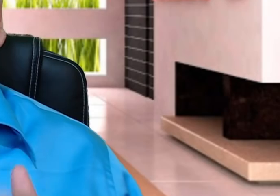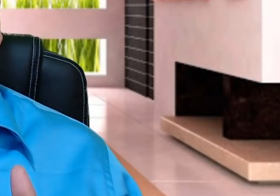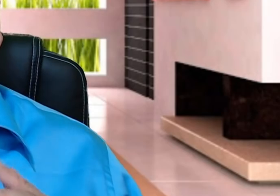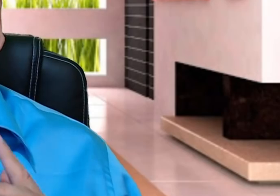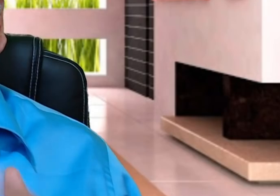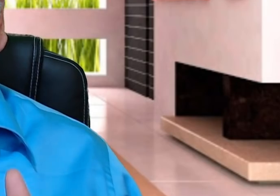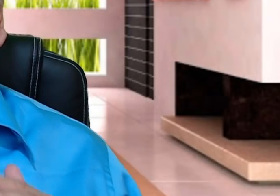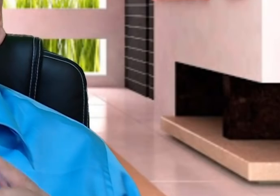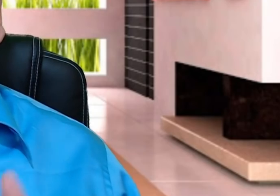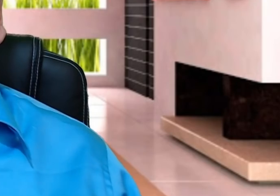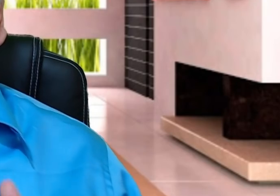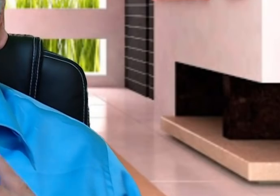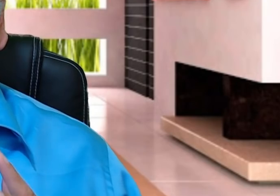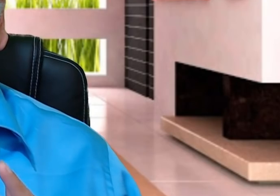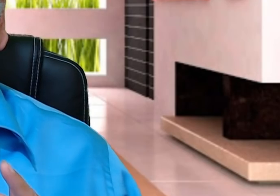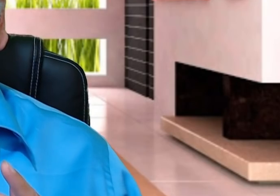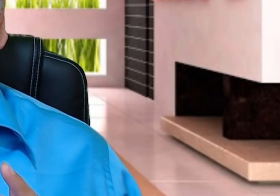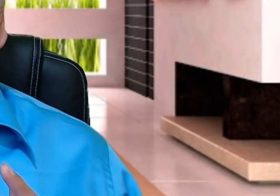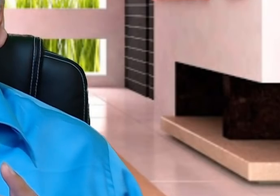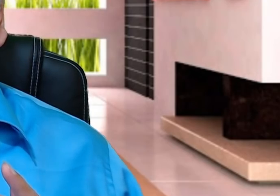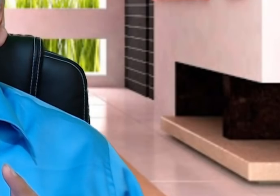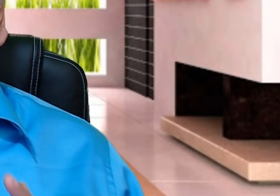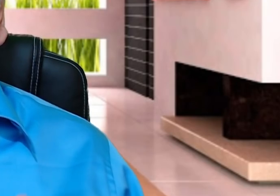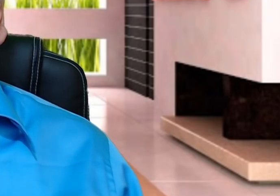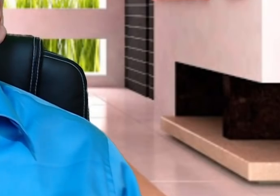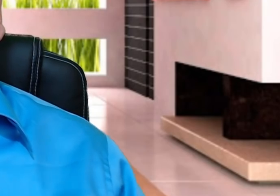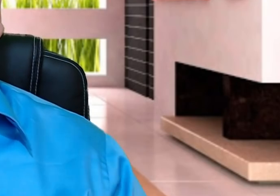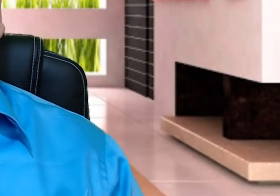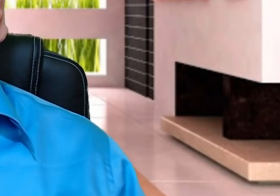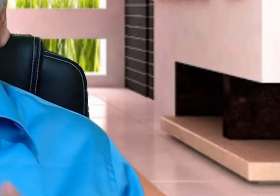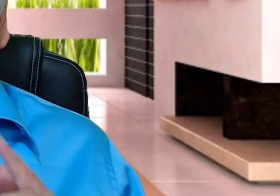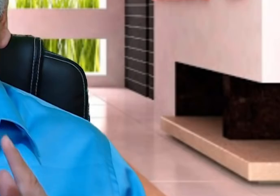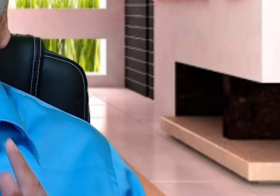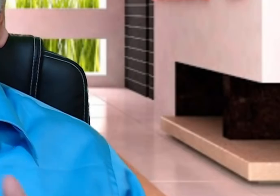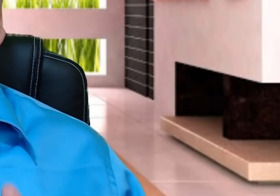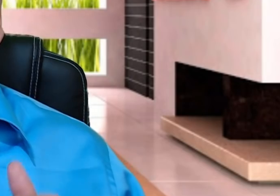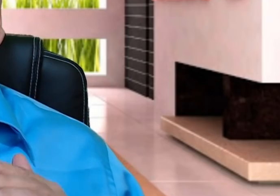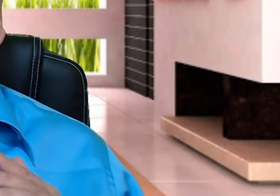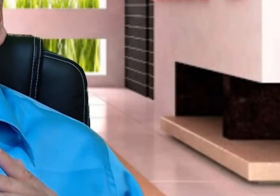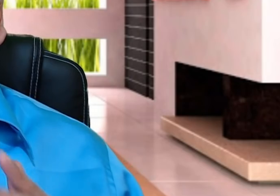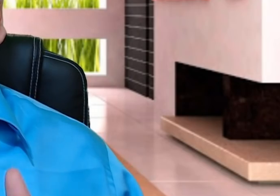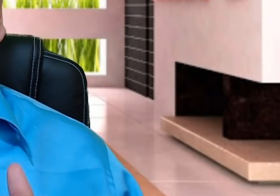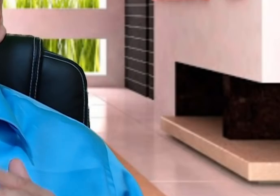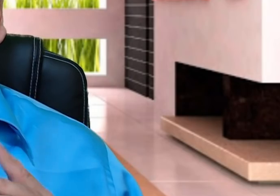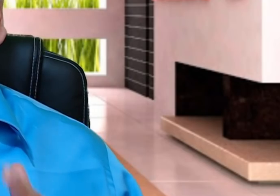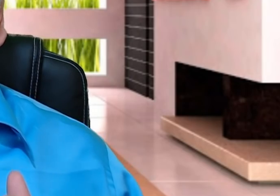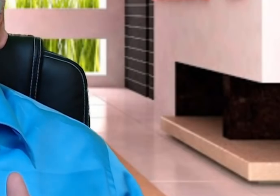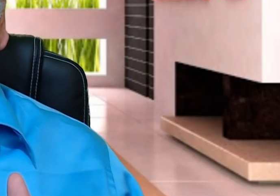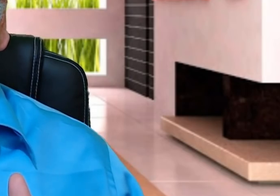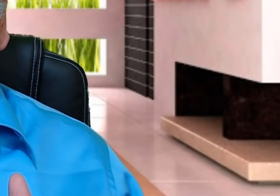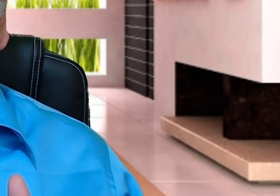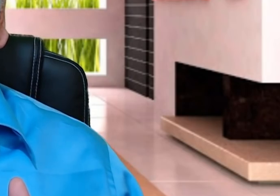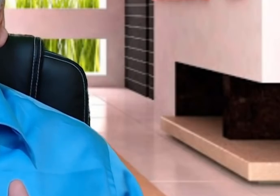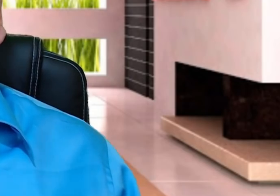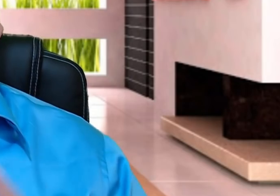muy represivos con sus gobernados. Los han obligado, muchos de ellos, a que usen el